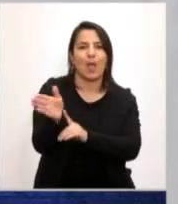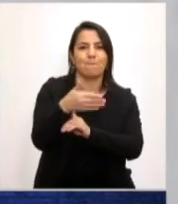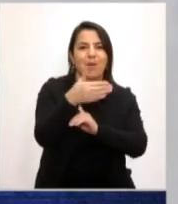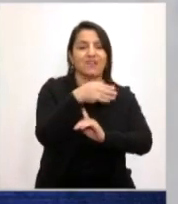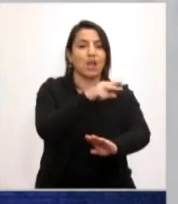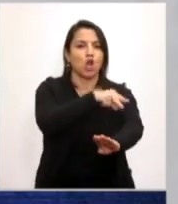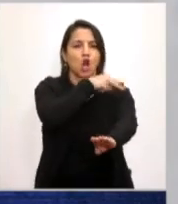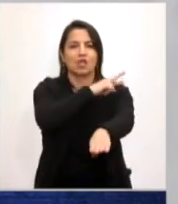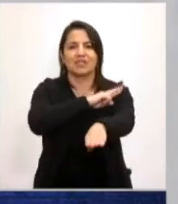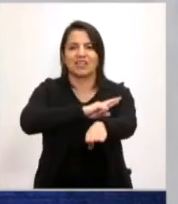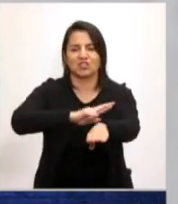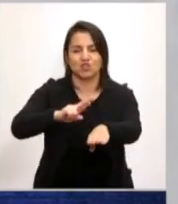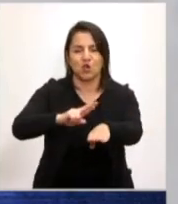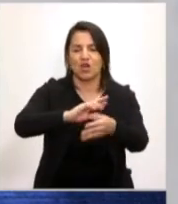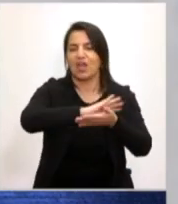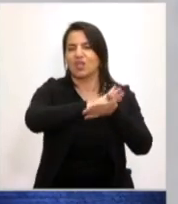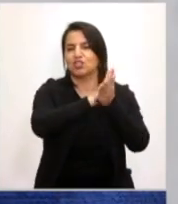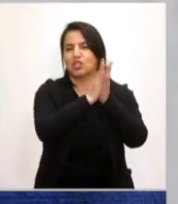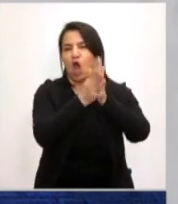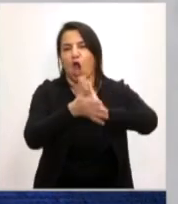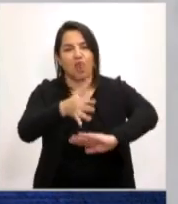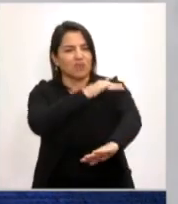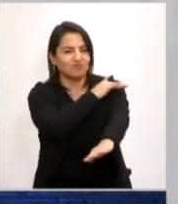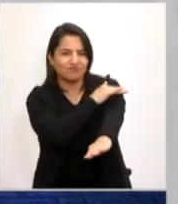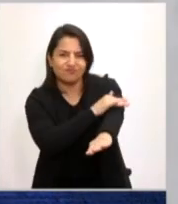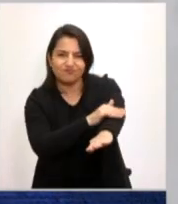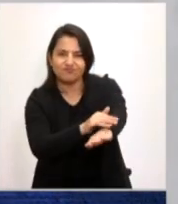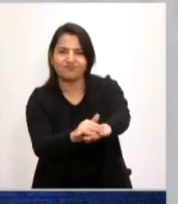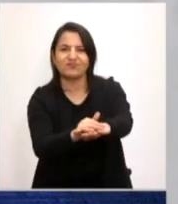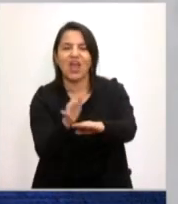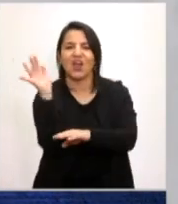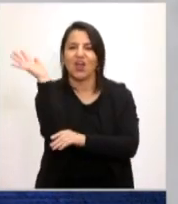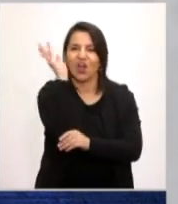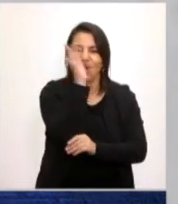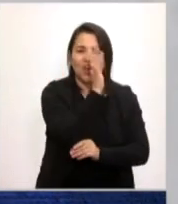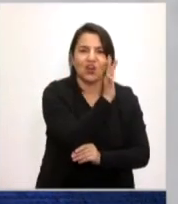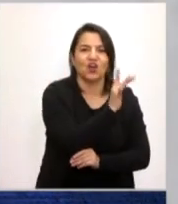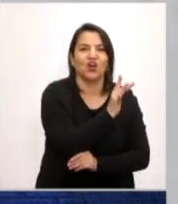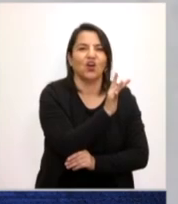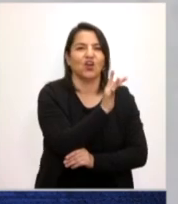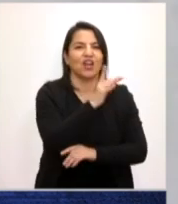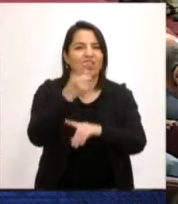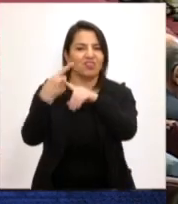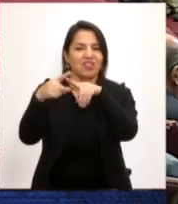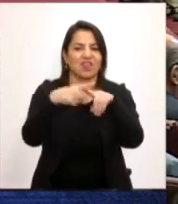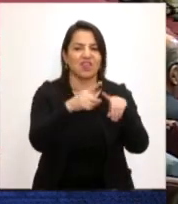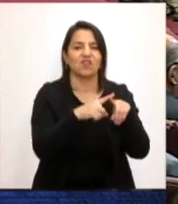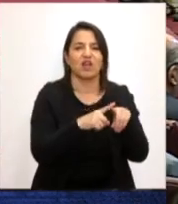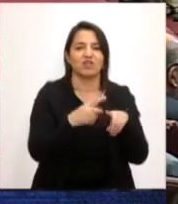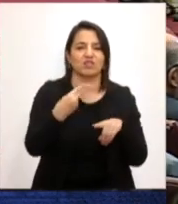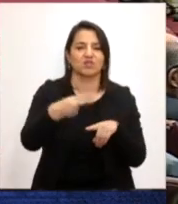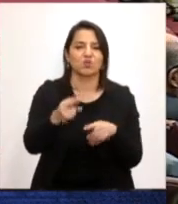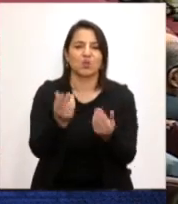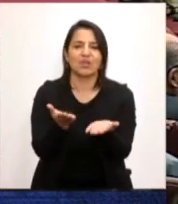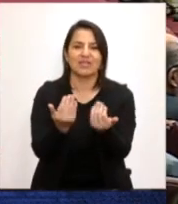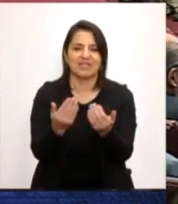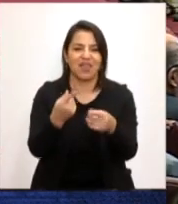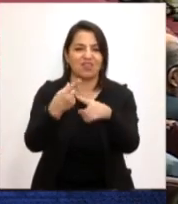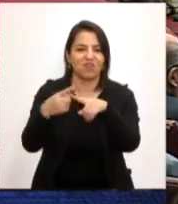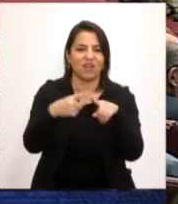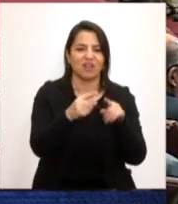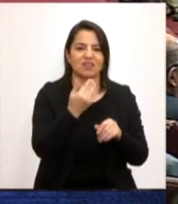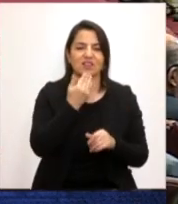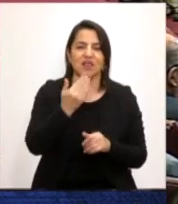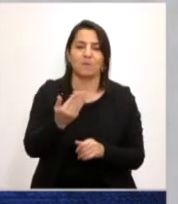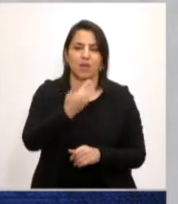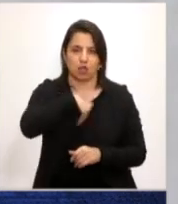sur y en toda su dimensión, con sus colores, con sus variaciones y con sus necesidades diversas también, porque